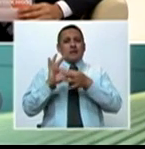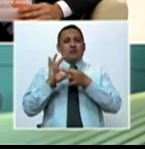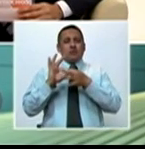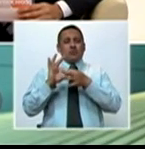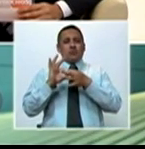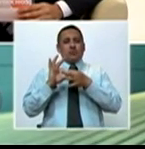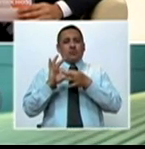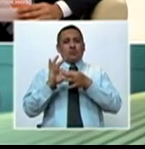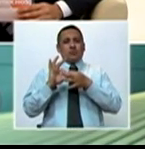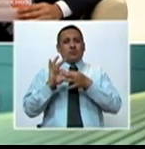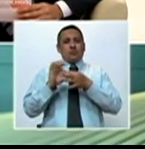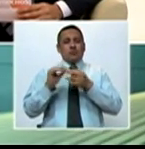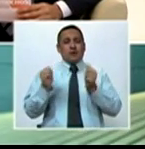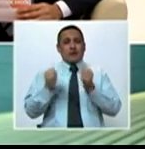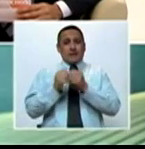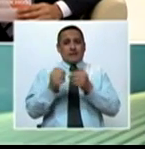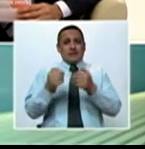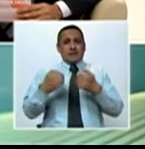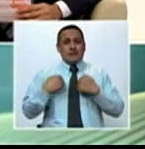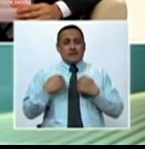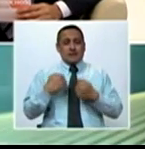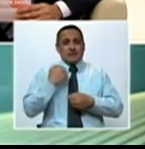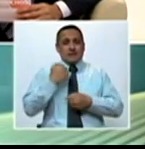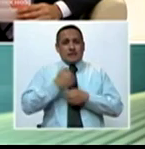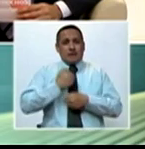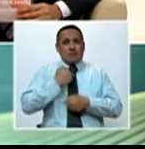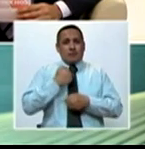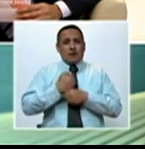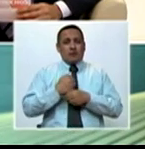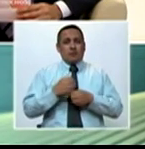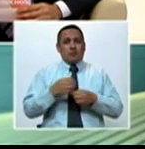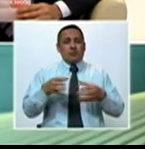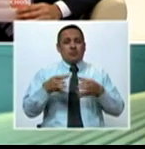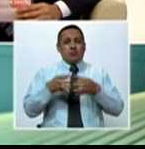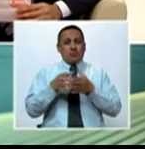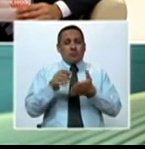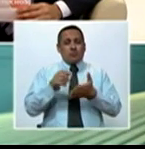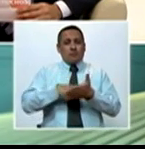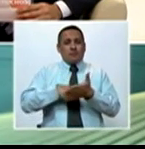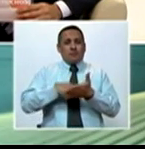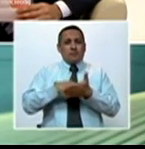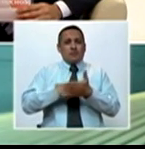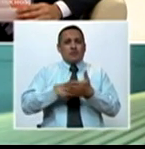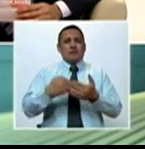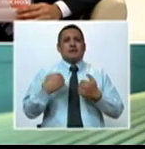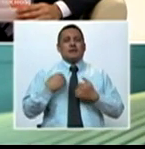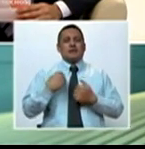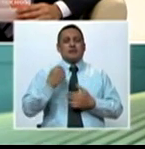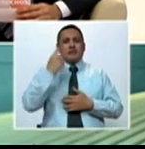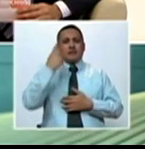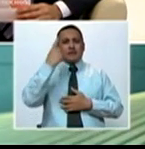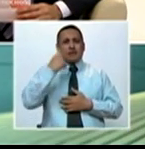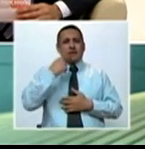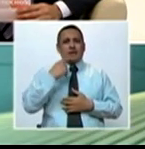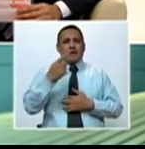que se tenía, la relación contractual, se entendía que era de locación